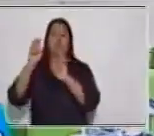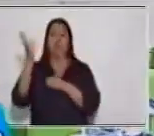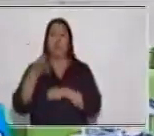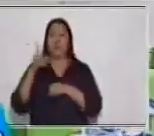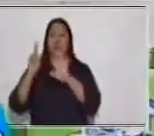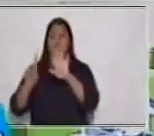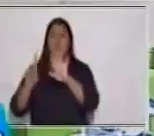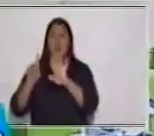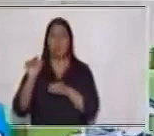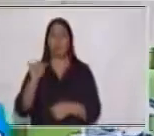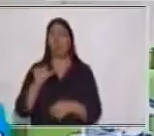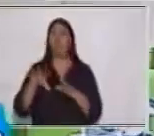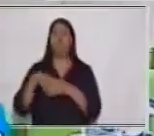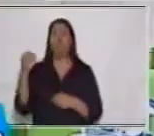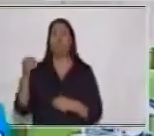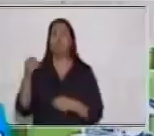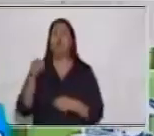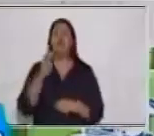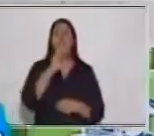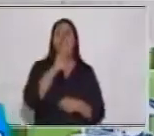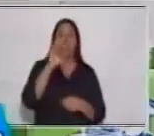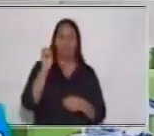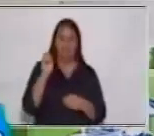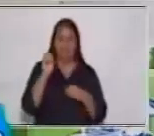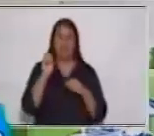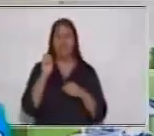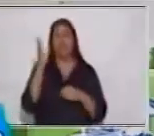30 sextos.